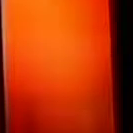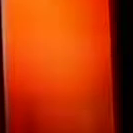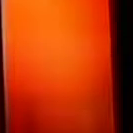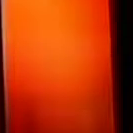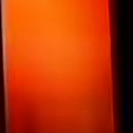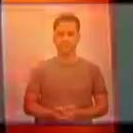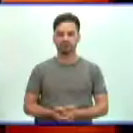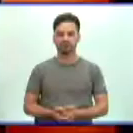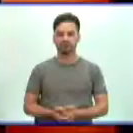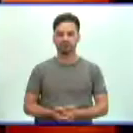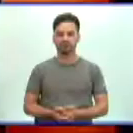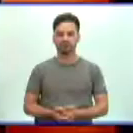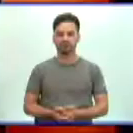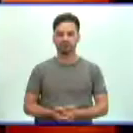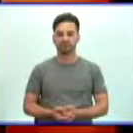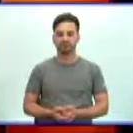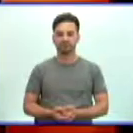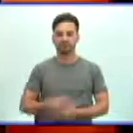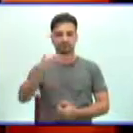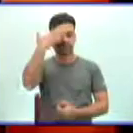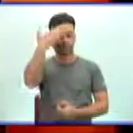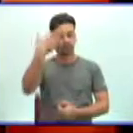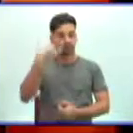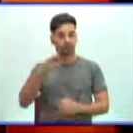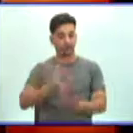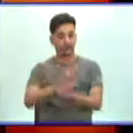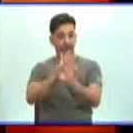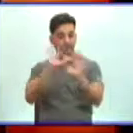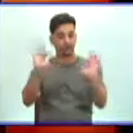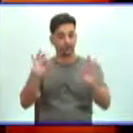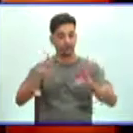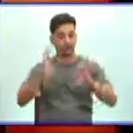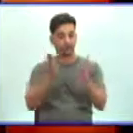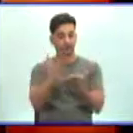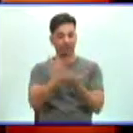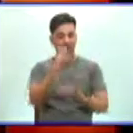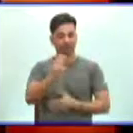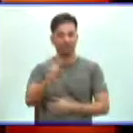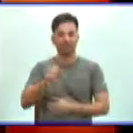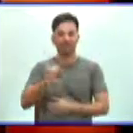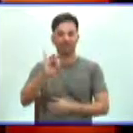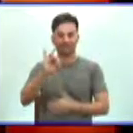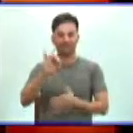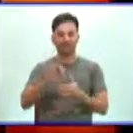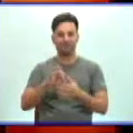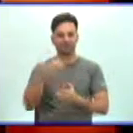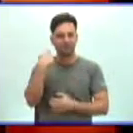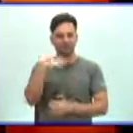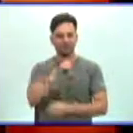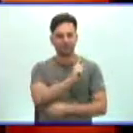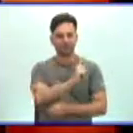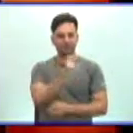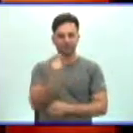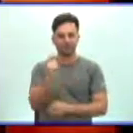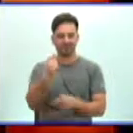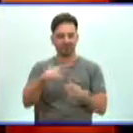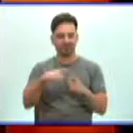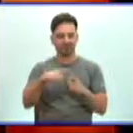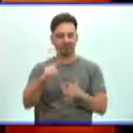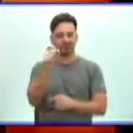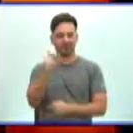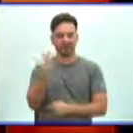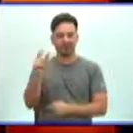Un saludo especial a nuestros estudiantes de séptimo grado, por supuesto también a sus profesores y a aquellas personas que deciden acompañarnos en este recorrido